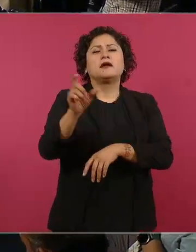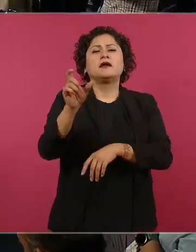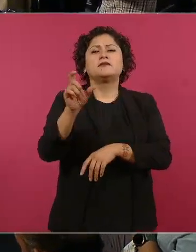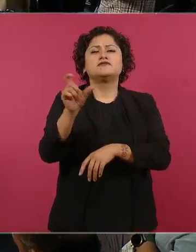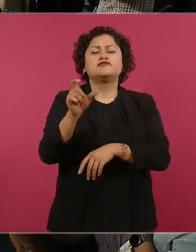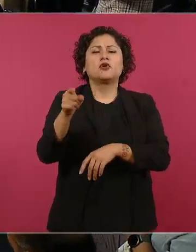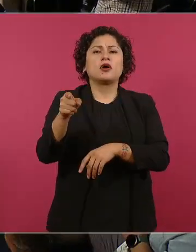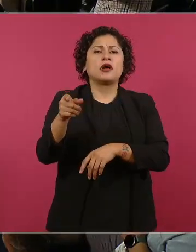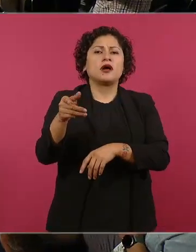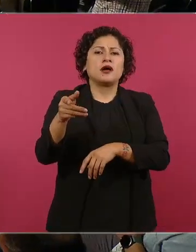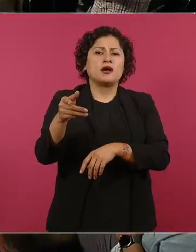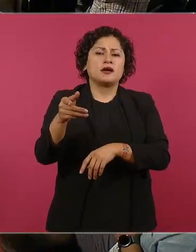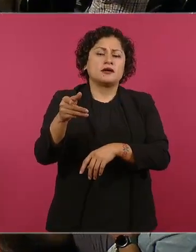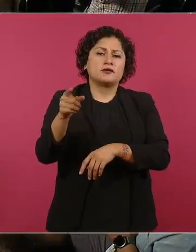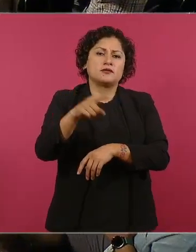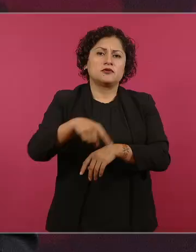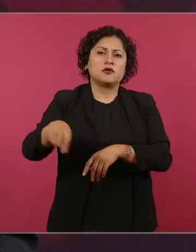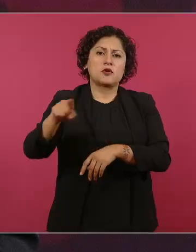¿no se enteró